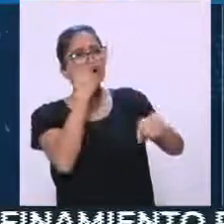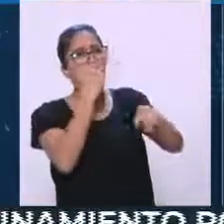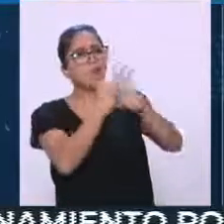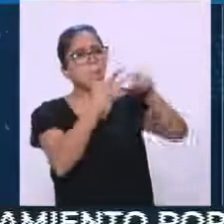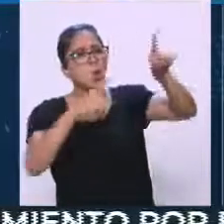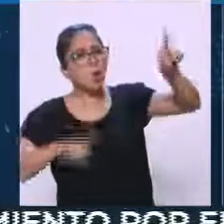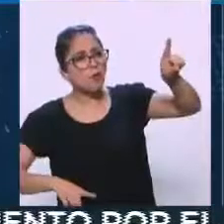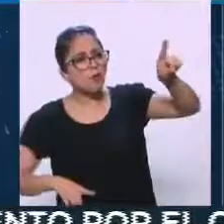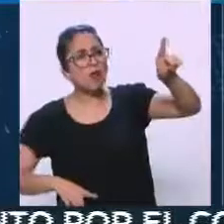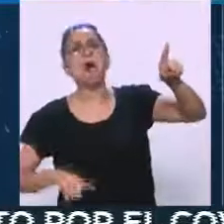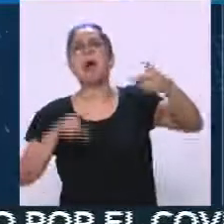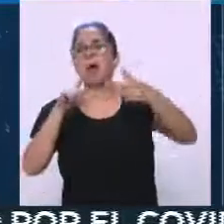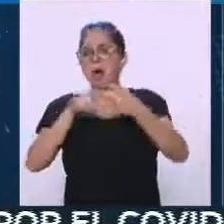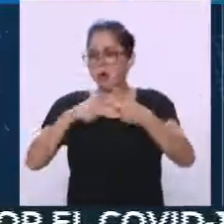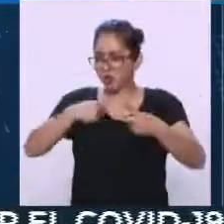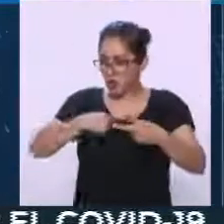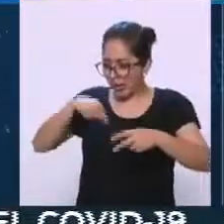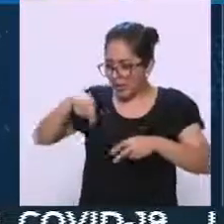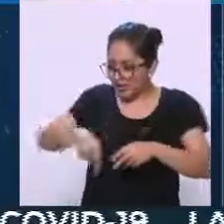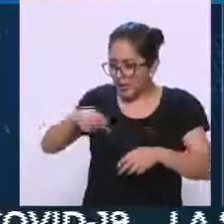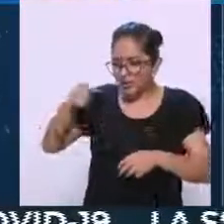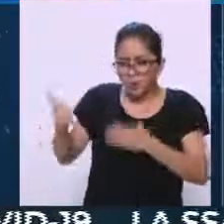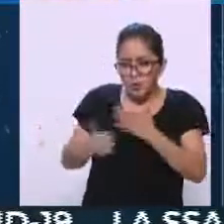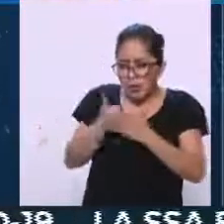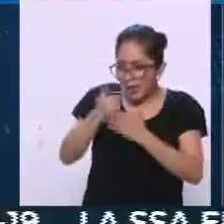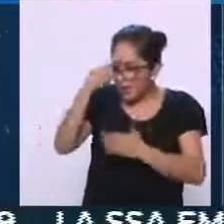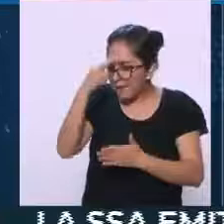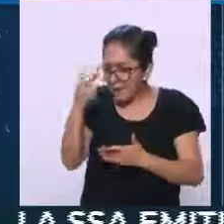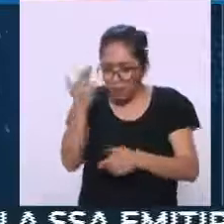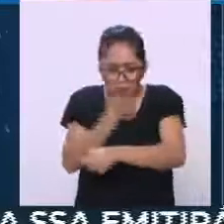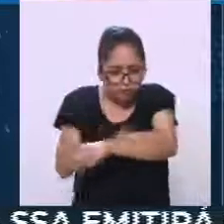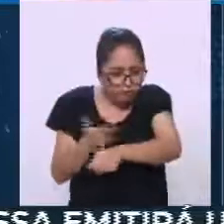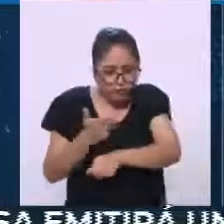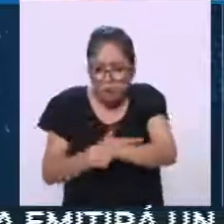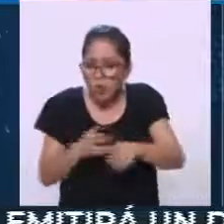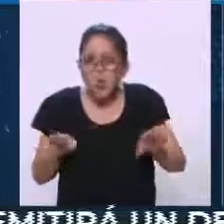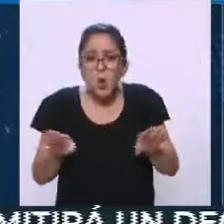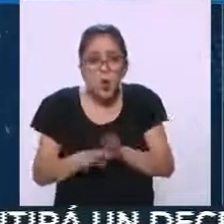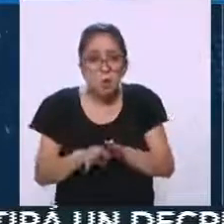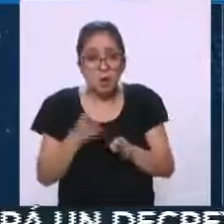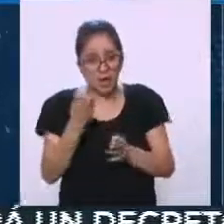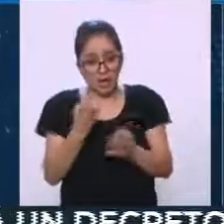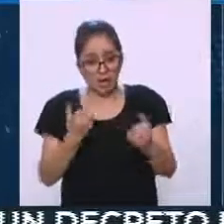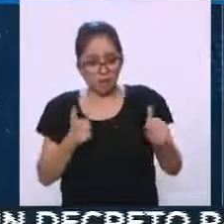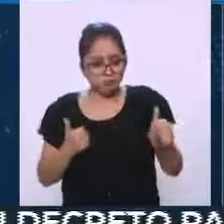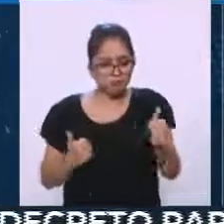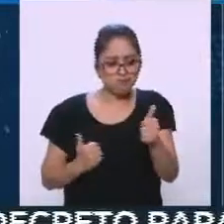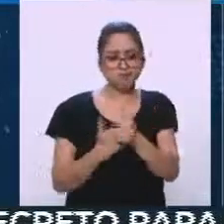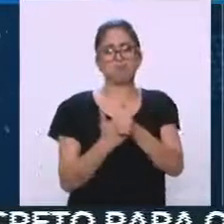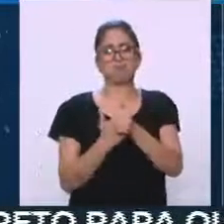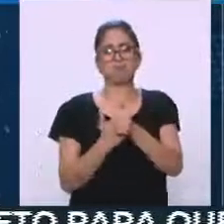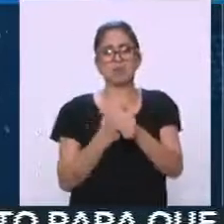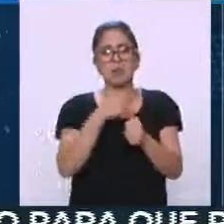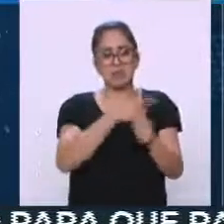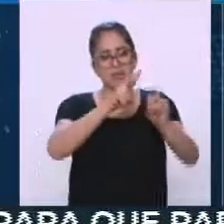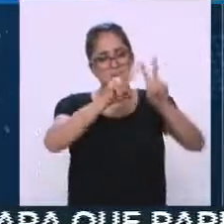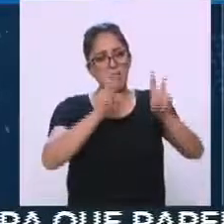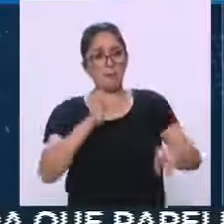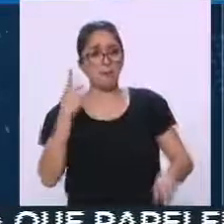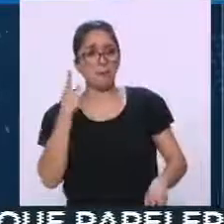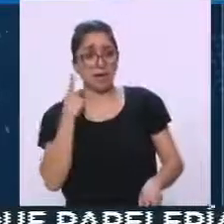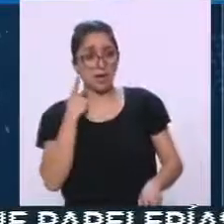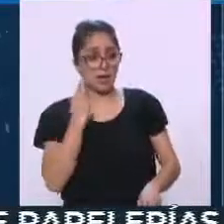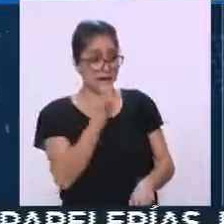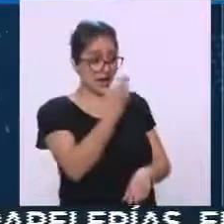responsabilidad de esas definiciones que está tomando y las acompañe de ciertas políticas. Eso es algo que yo no he visto en otros